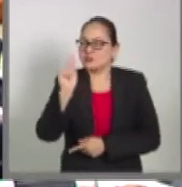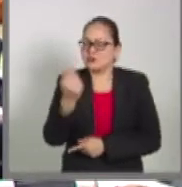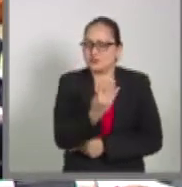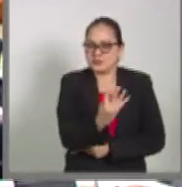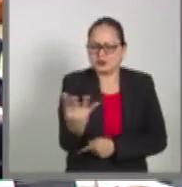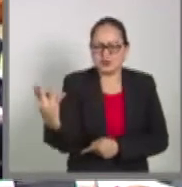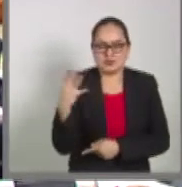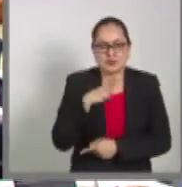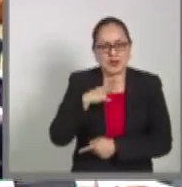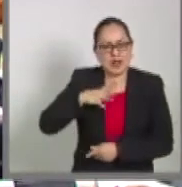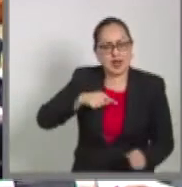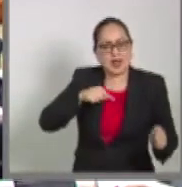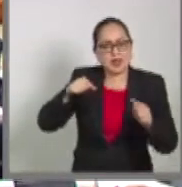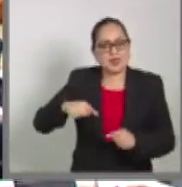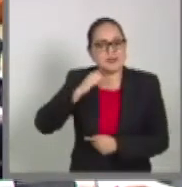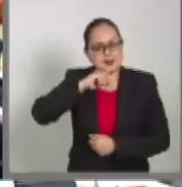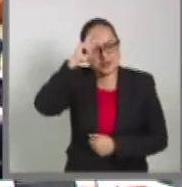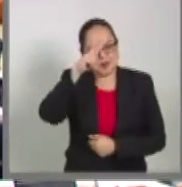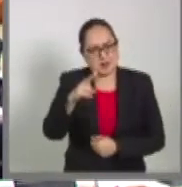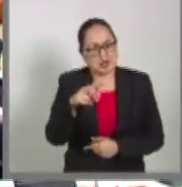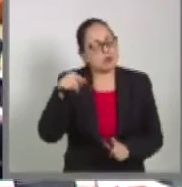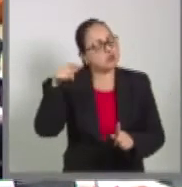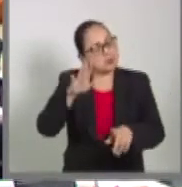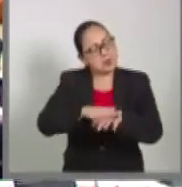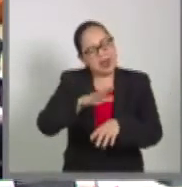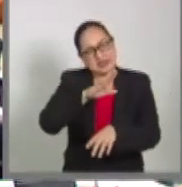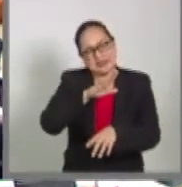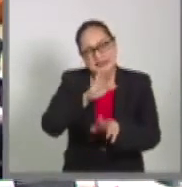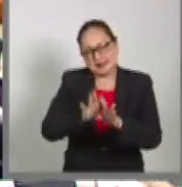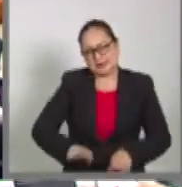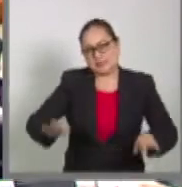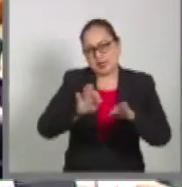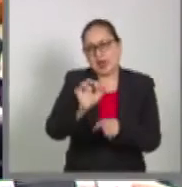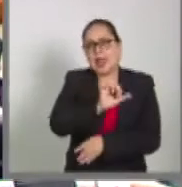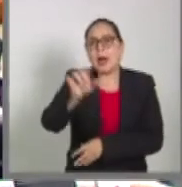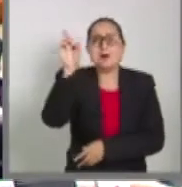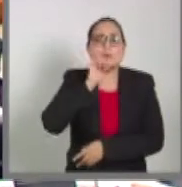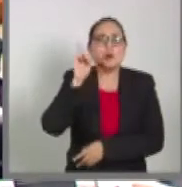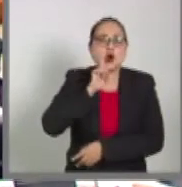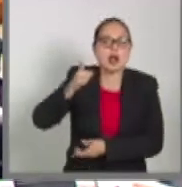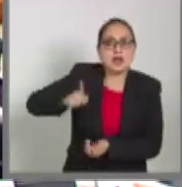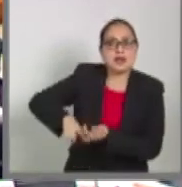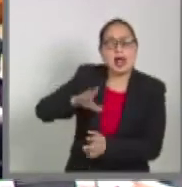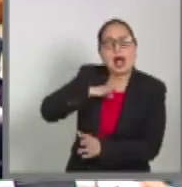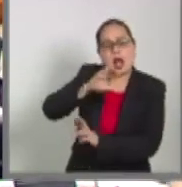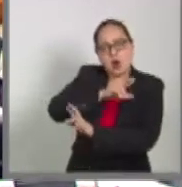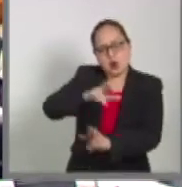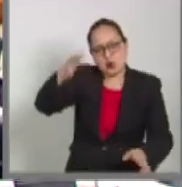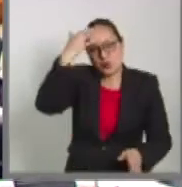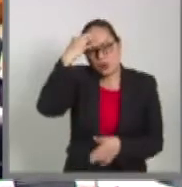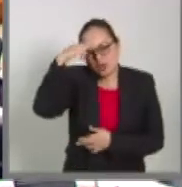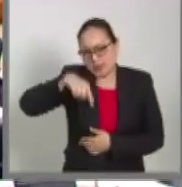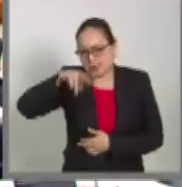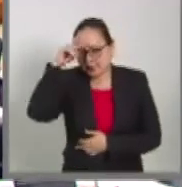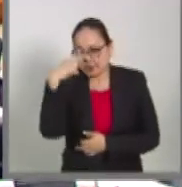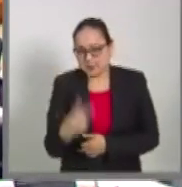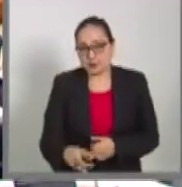de visita en el Senado, especialmente a las mujeres que son altamente reconocidas en nuestro